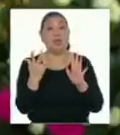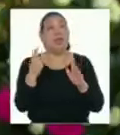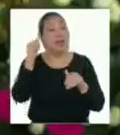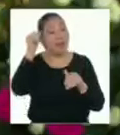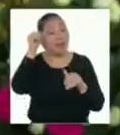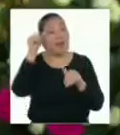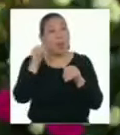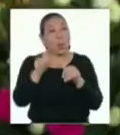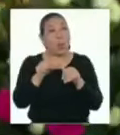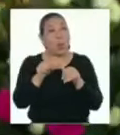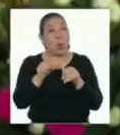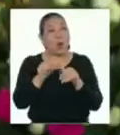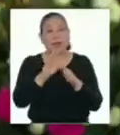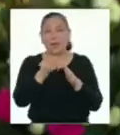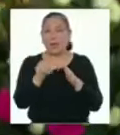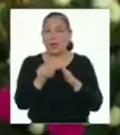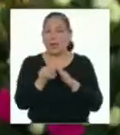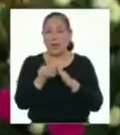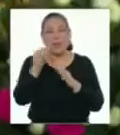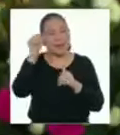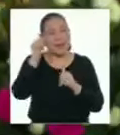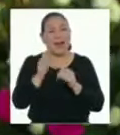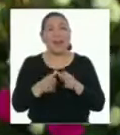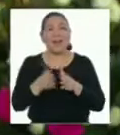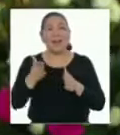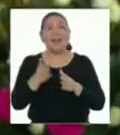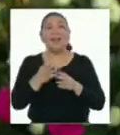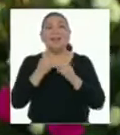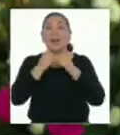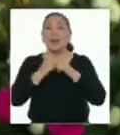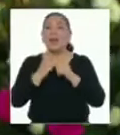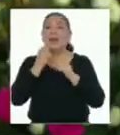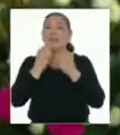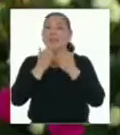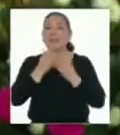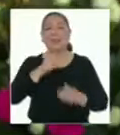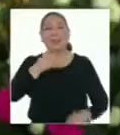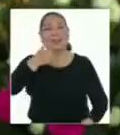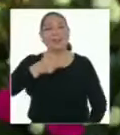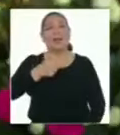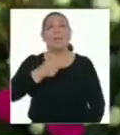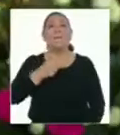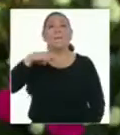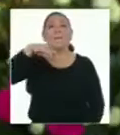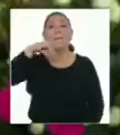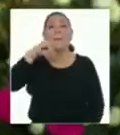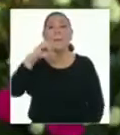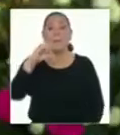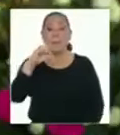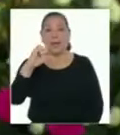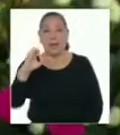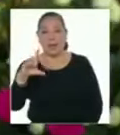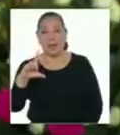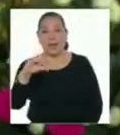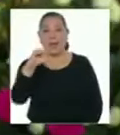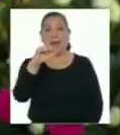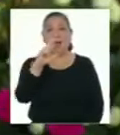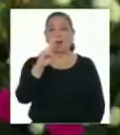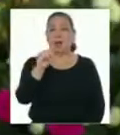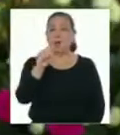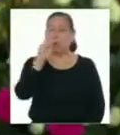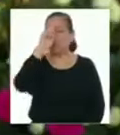el reconocimiento de todo nuestro país al gran almirante Grau, que prefirió sacrificar su vida a